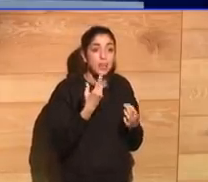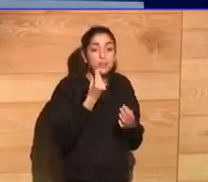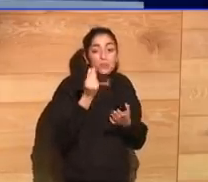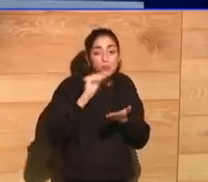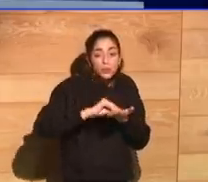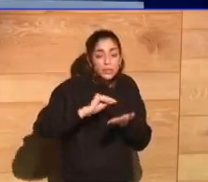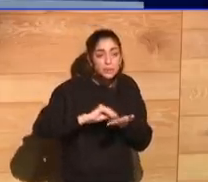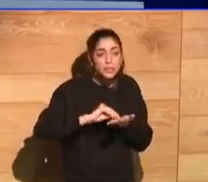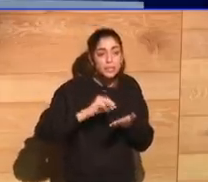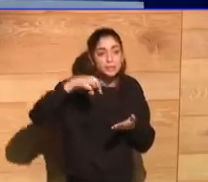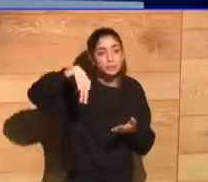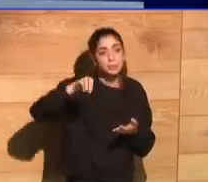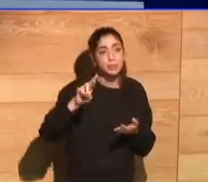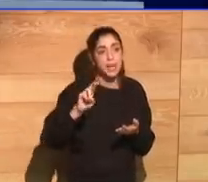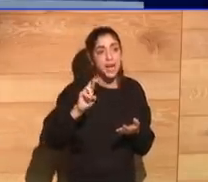hacía